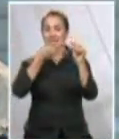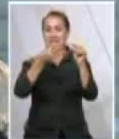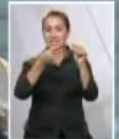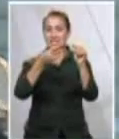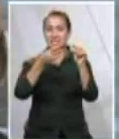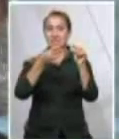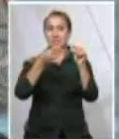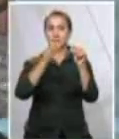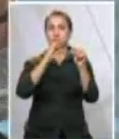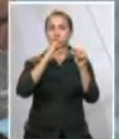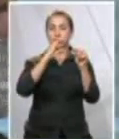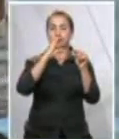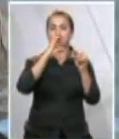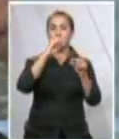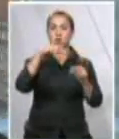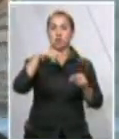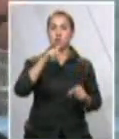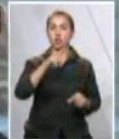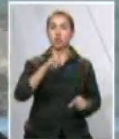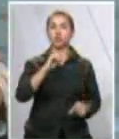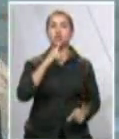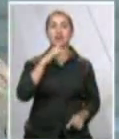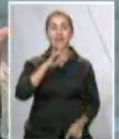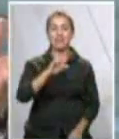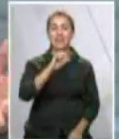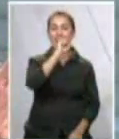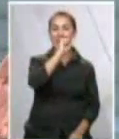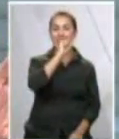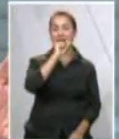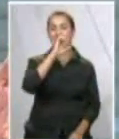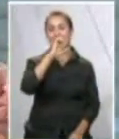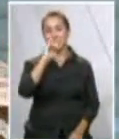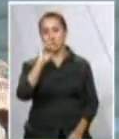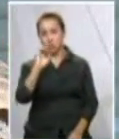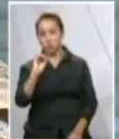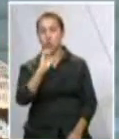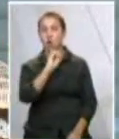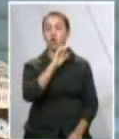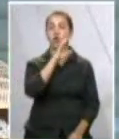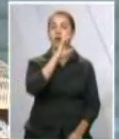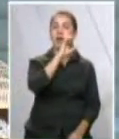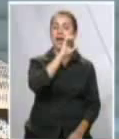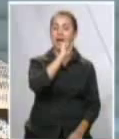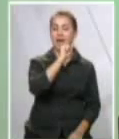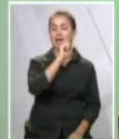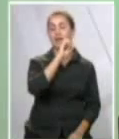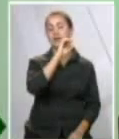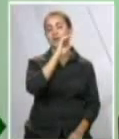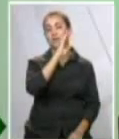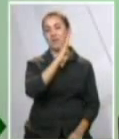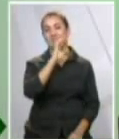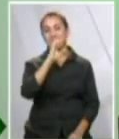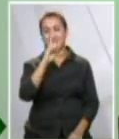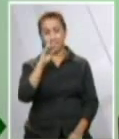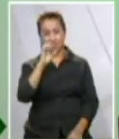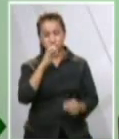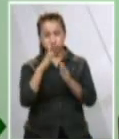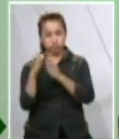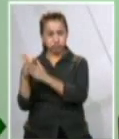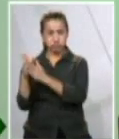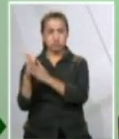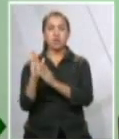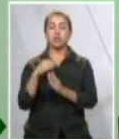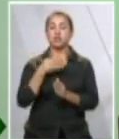claro, consonante, luego si es consonante, tiene que... va por grupo, es muy lento. De hecho, yo he leído en otras ocasiones que